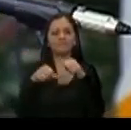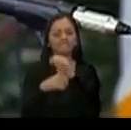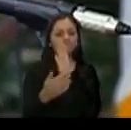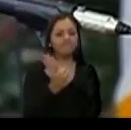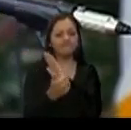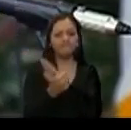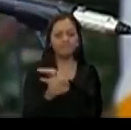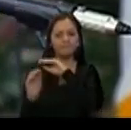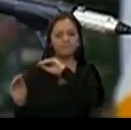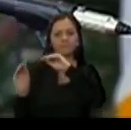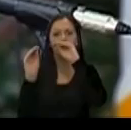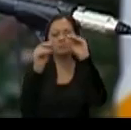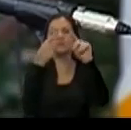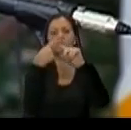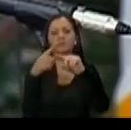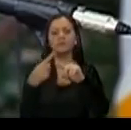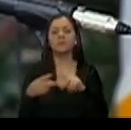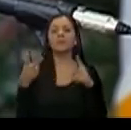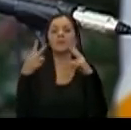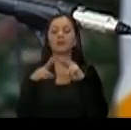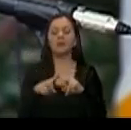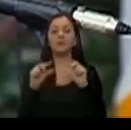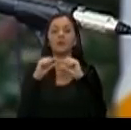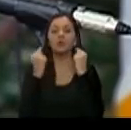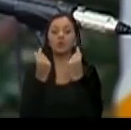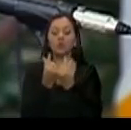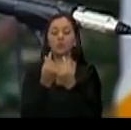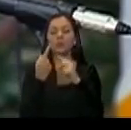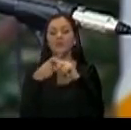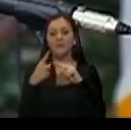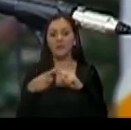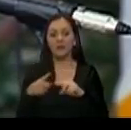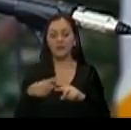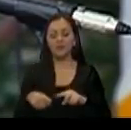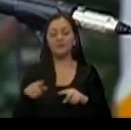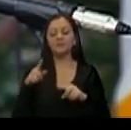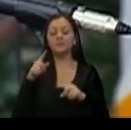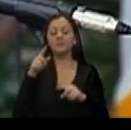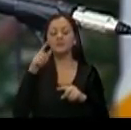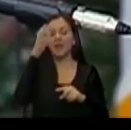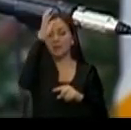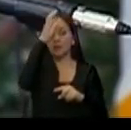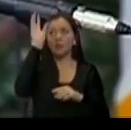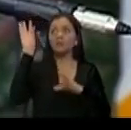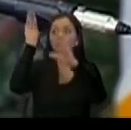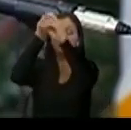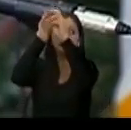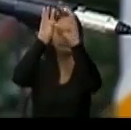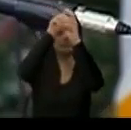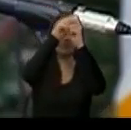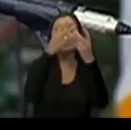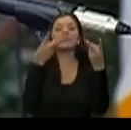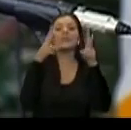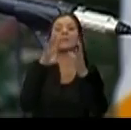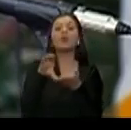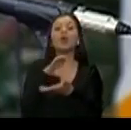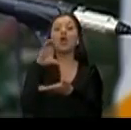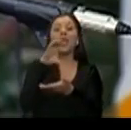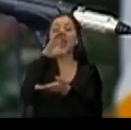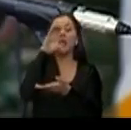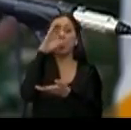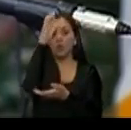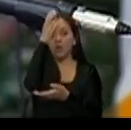evidentemente, los diversos movimientos apostólicos, los centros educativos que han conectado, digamos,